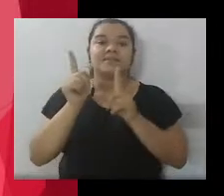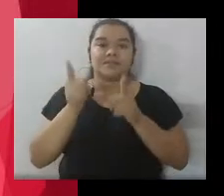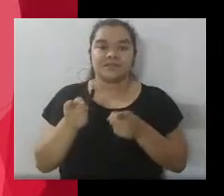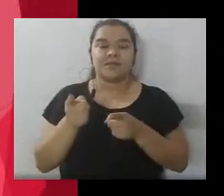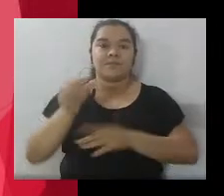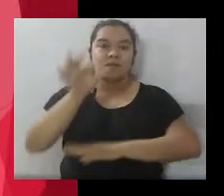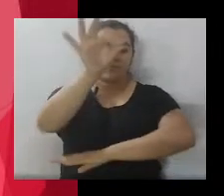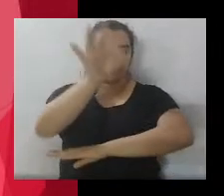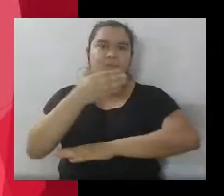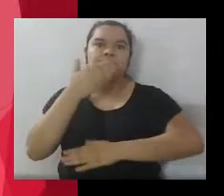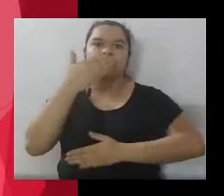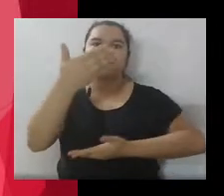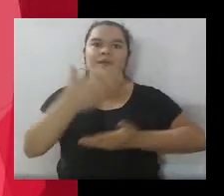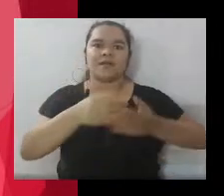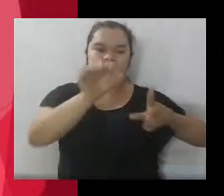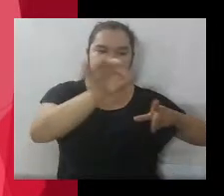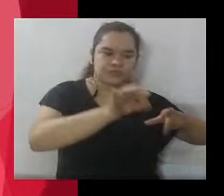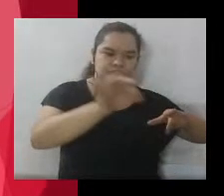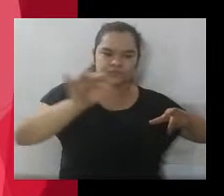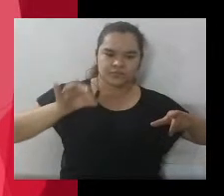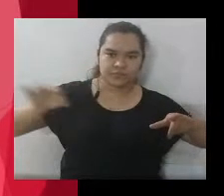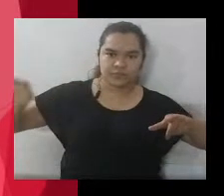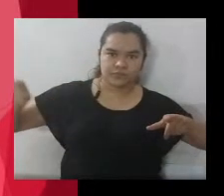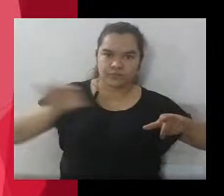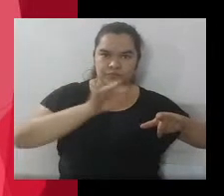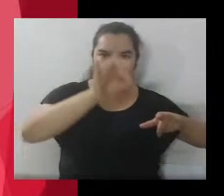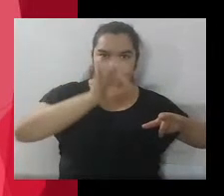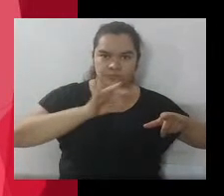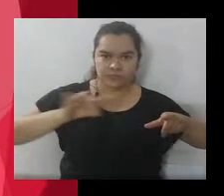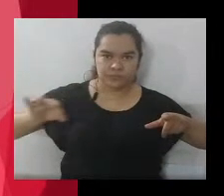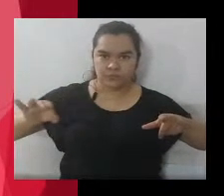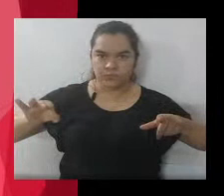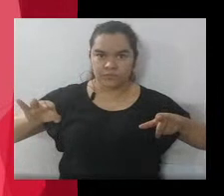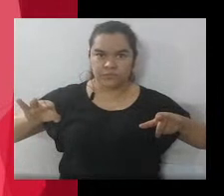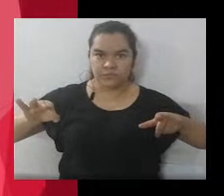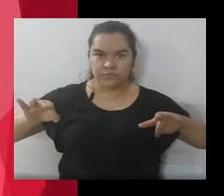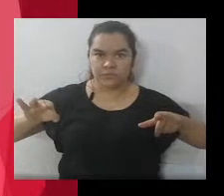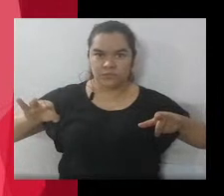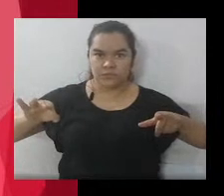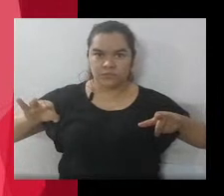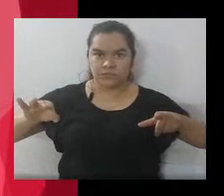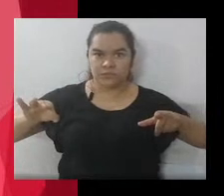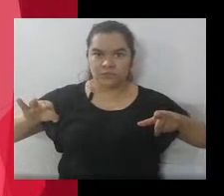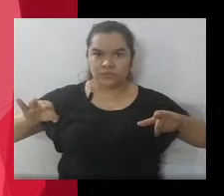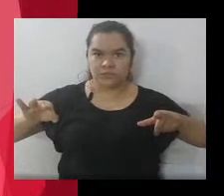cartografía. Y también van a poder